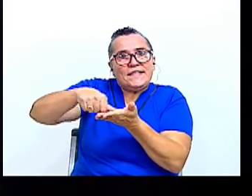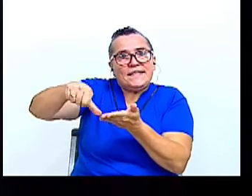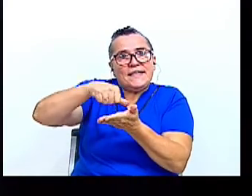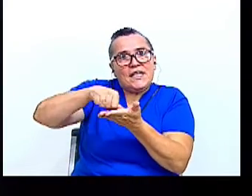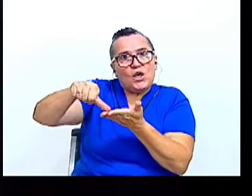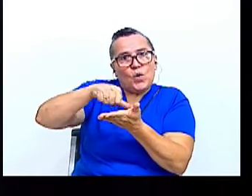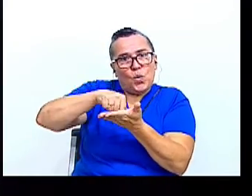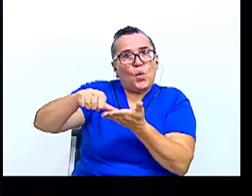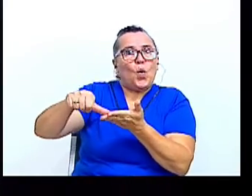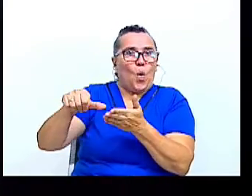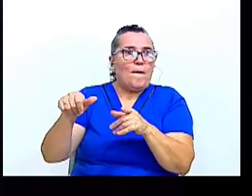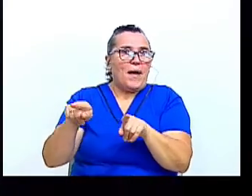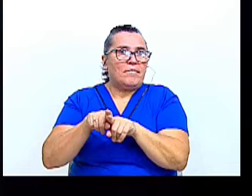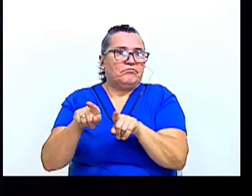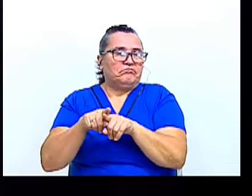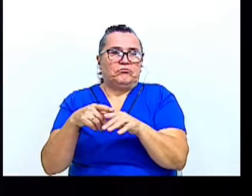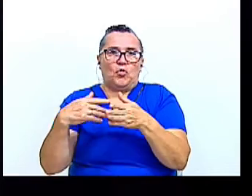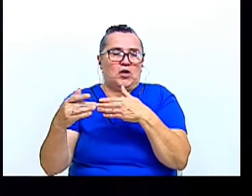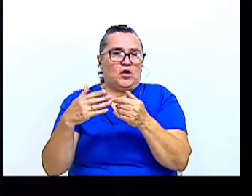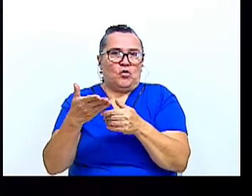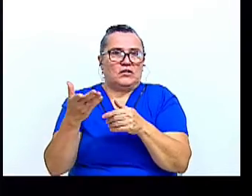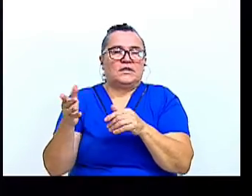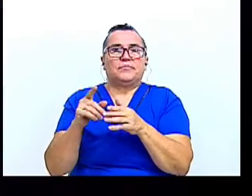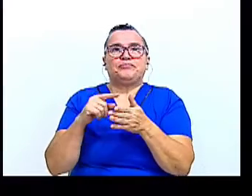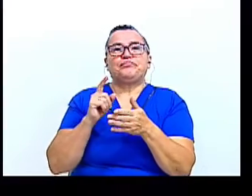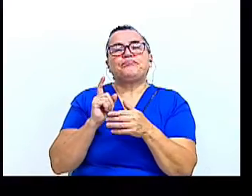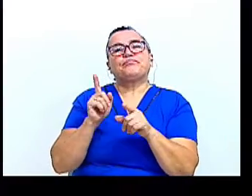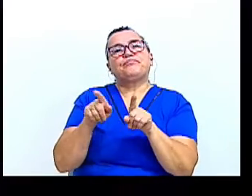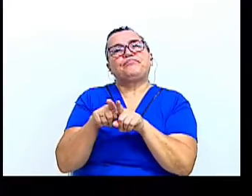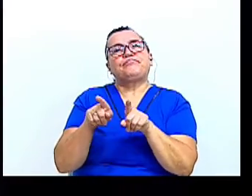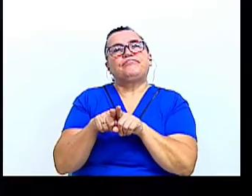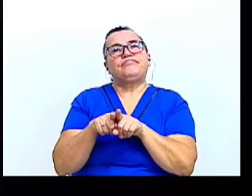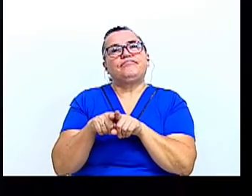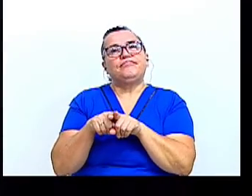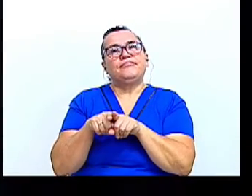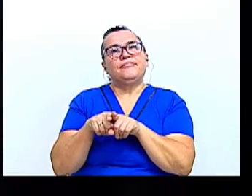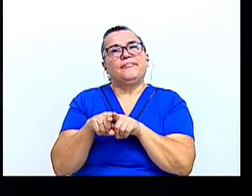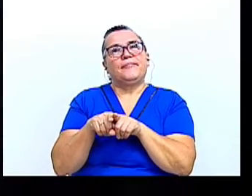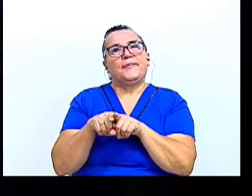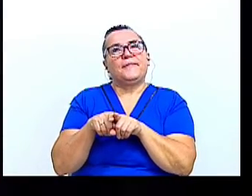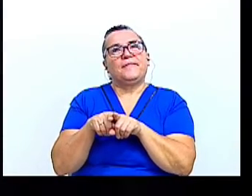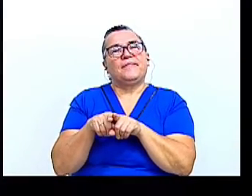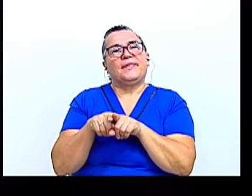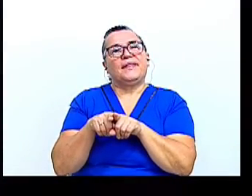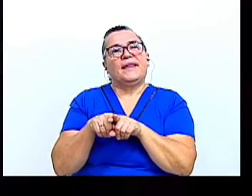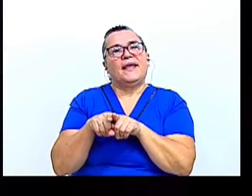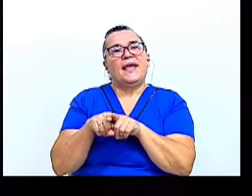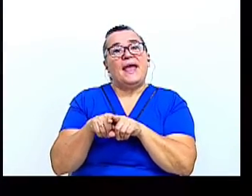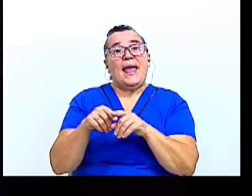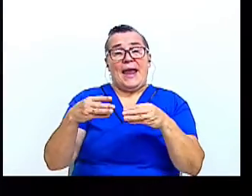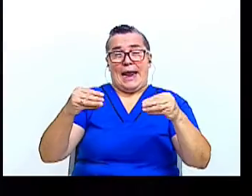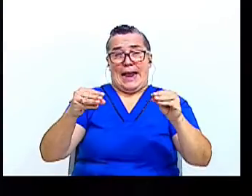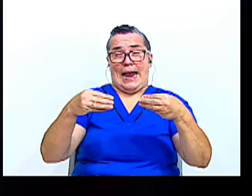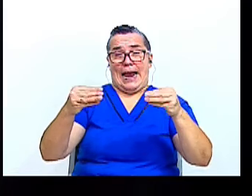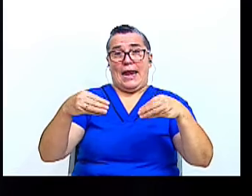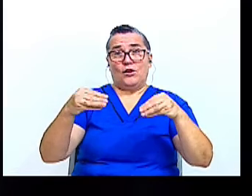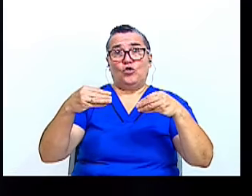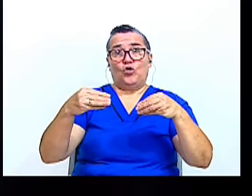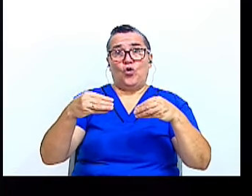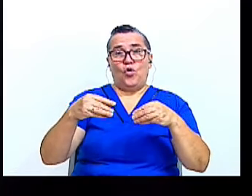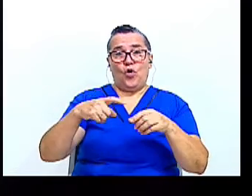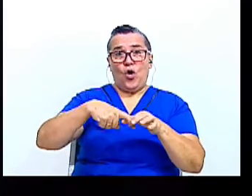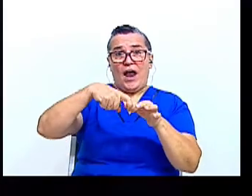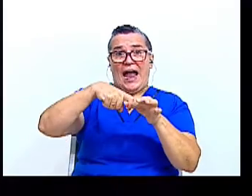goma o el pegamento que ustedes tengan en casa. Vamos a también utilizar cartón,